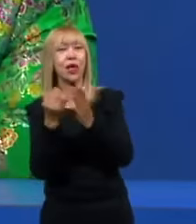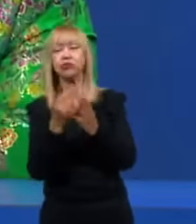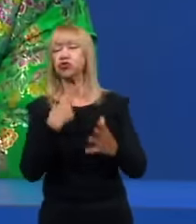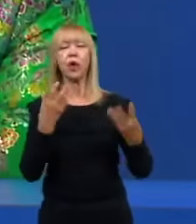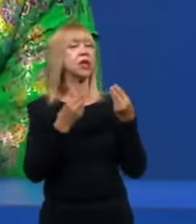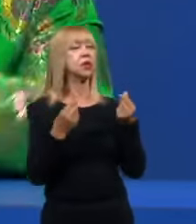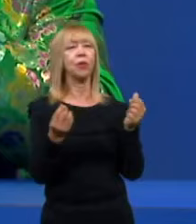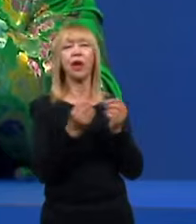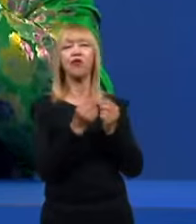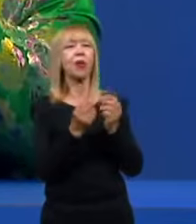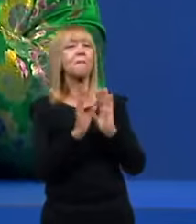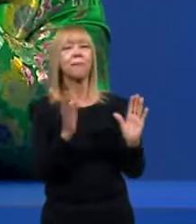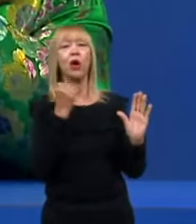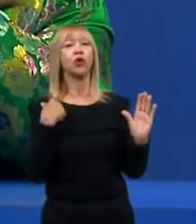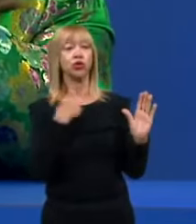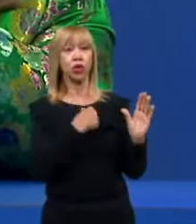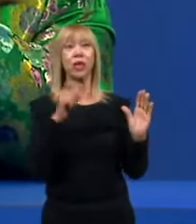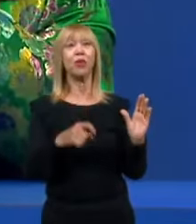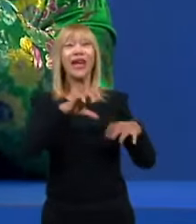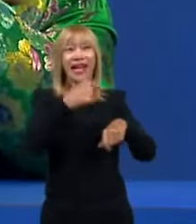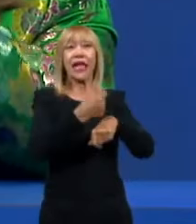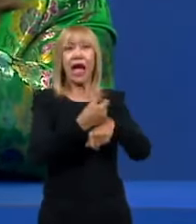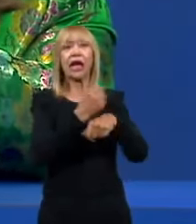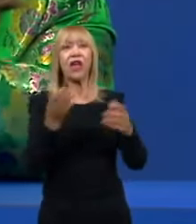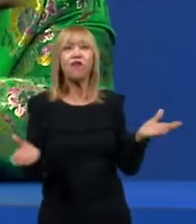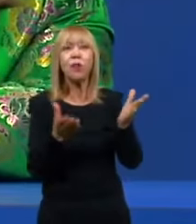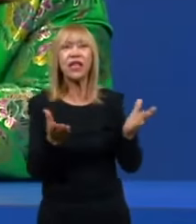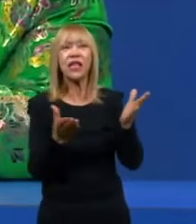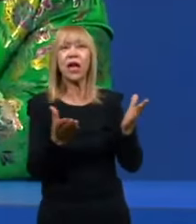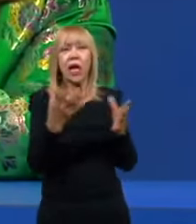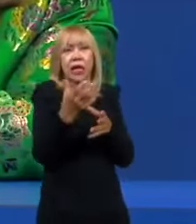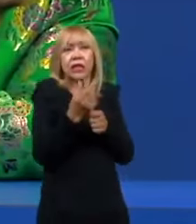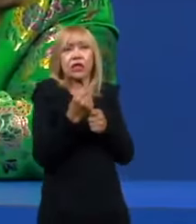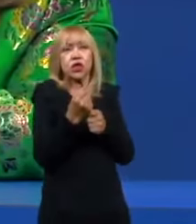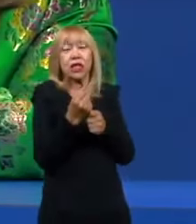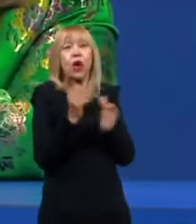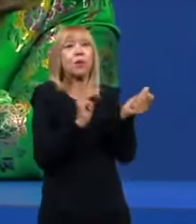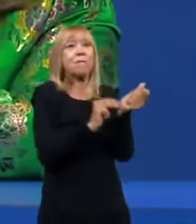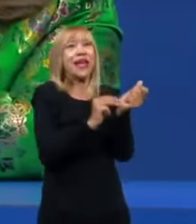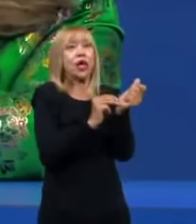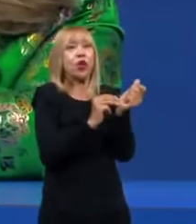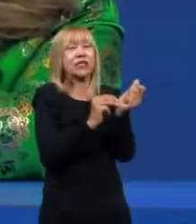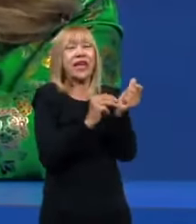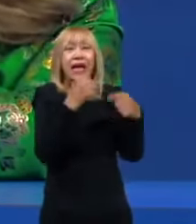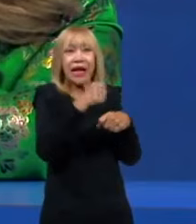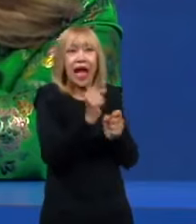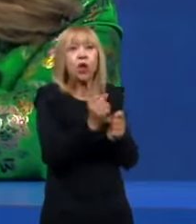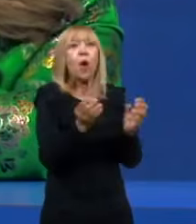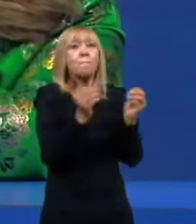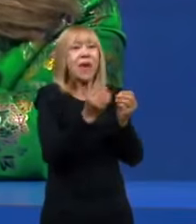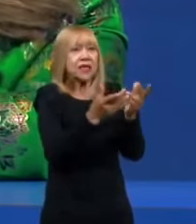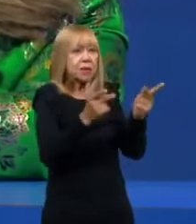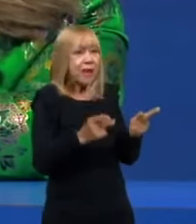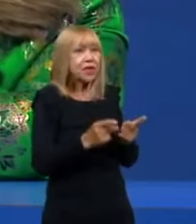manera más sucinta. Nosotros tenemos que crear y fomentar la retención de los médicos, uno, creando más